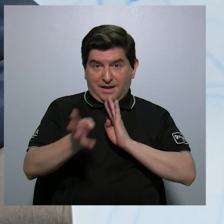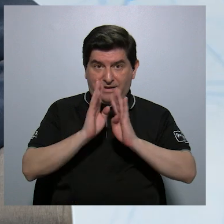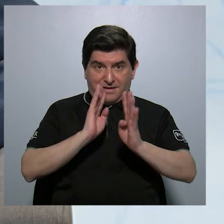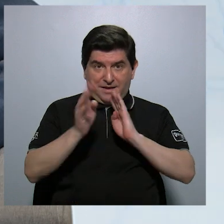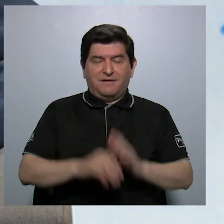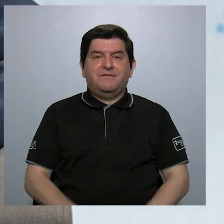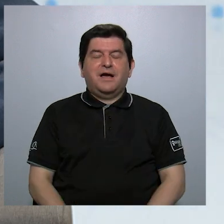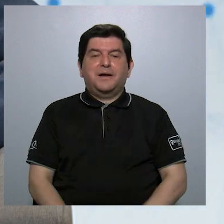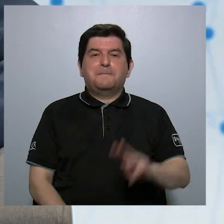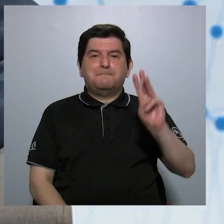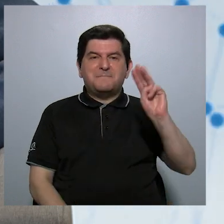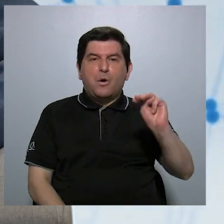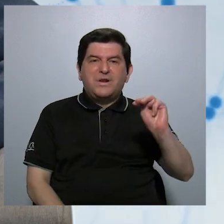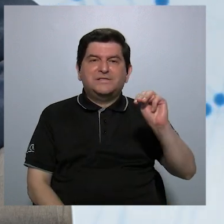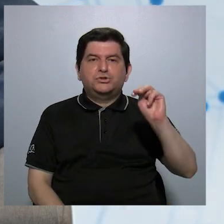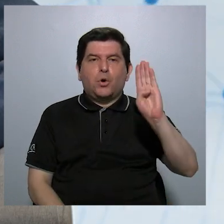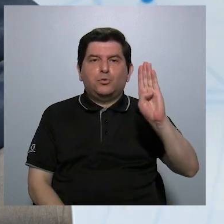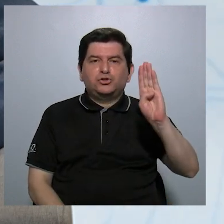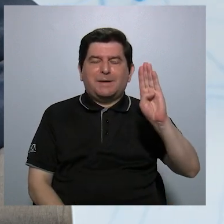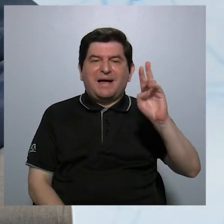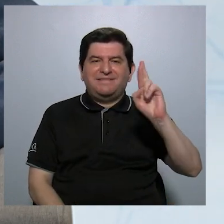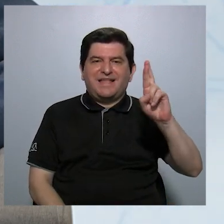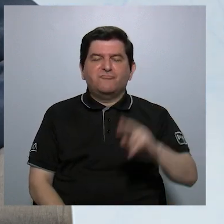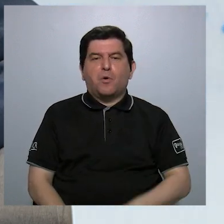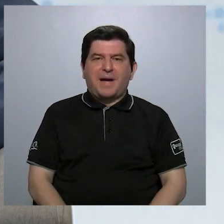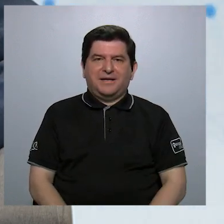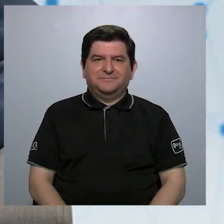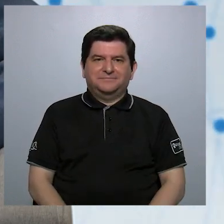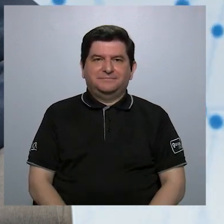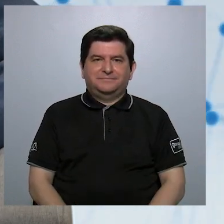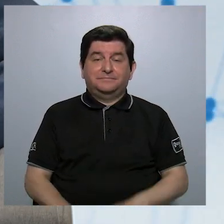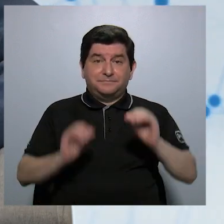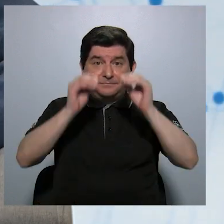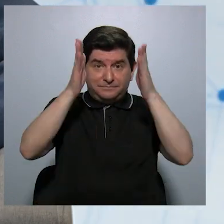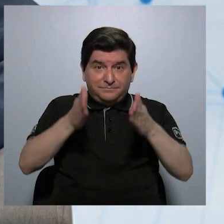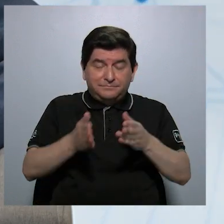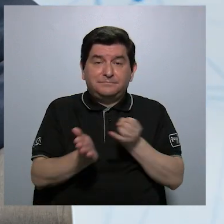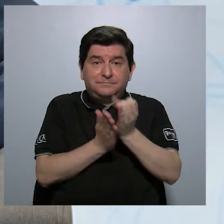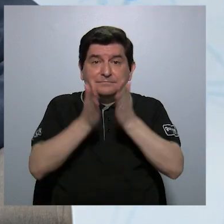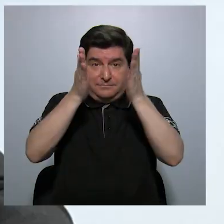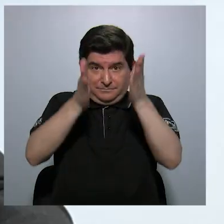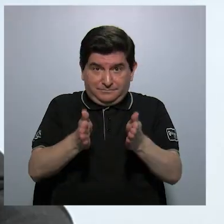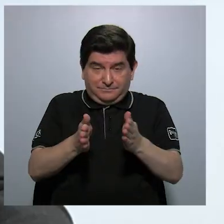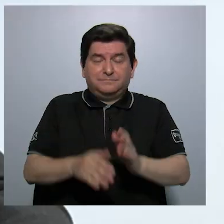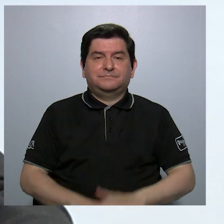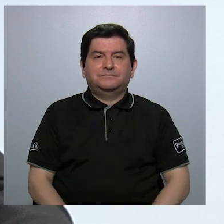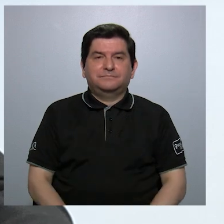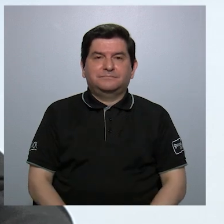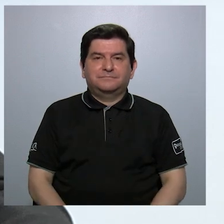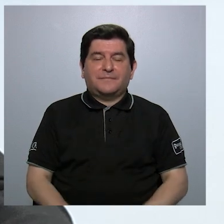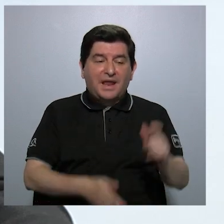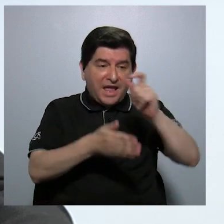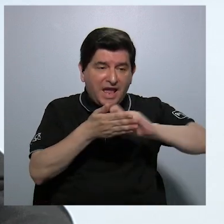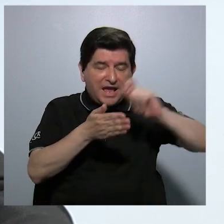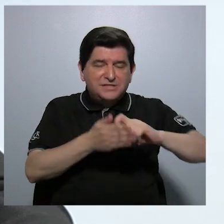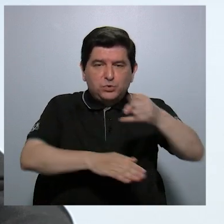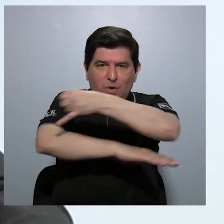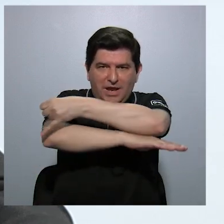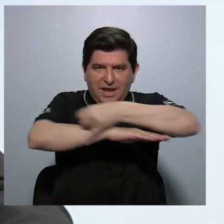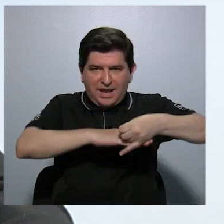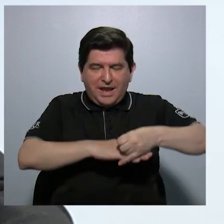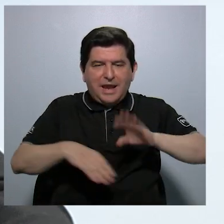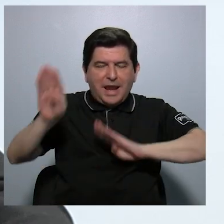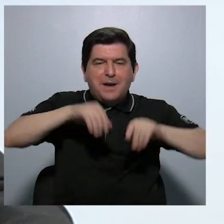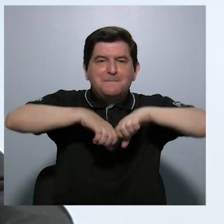Estamos conversando con Mauricio Bustamante Román, quien es docente e investigador en la